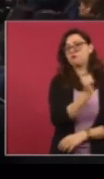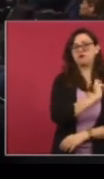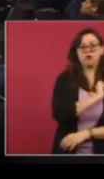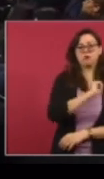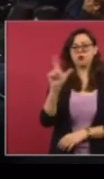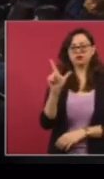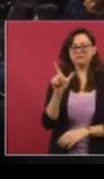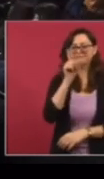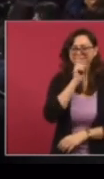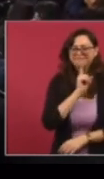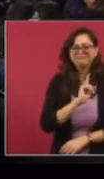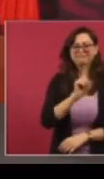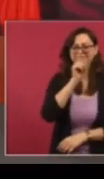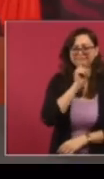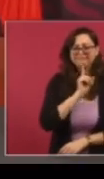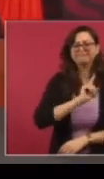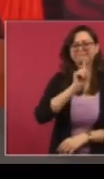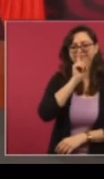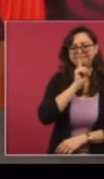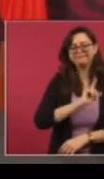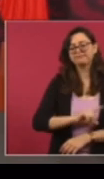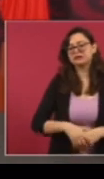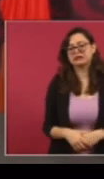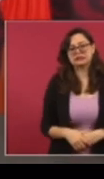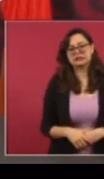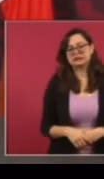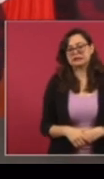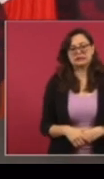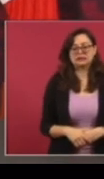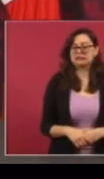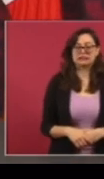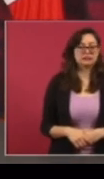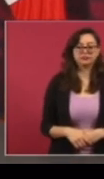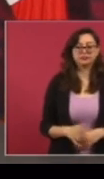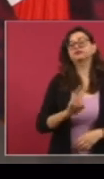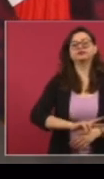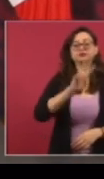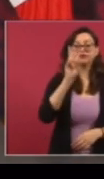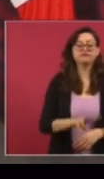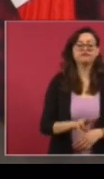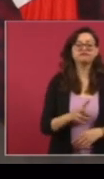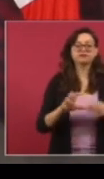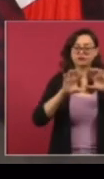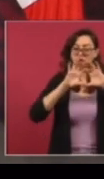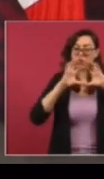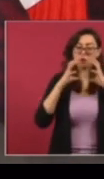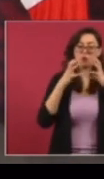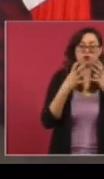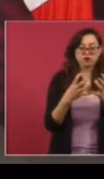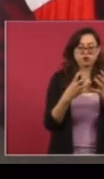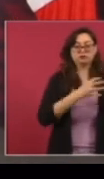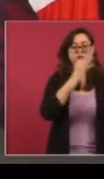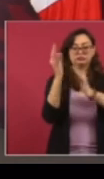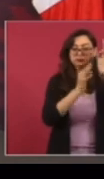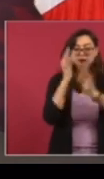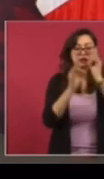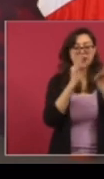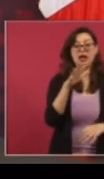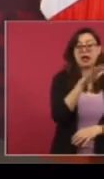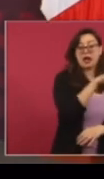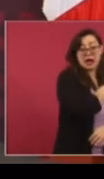los apoyos adultos mayores jóvenes construyendo el futuro sembrando vida les parece todo esto una buena idea Pero